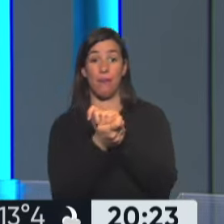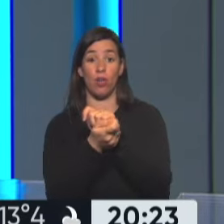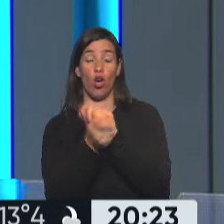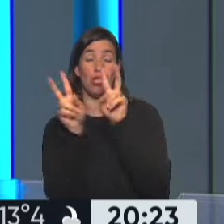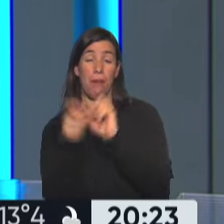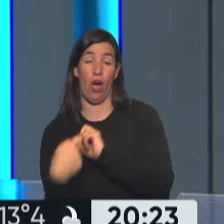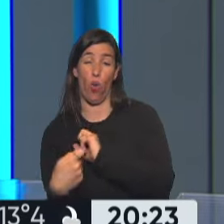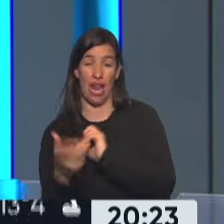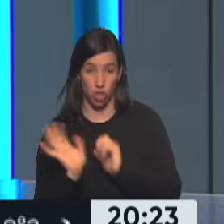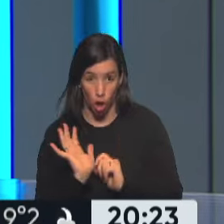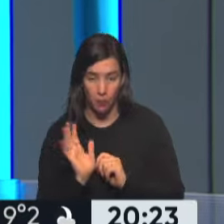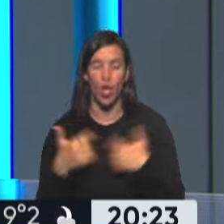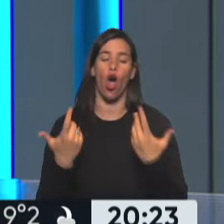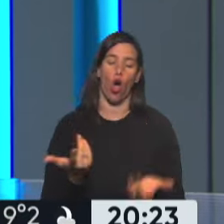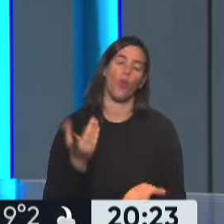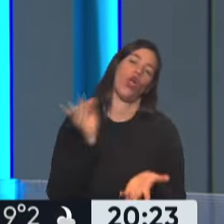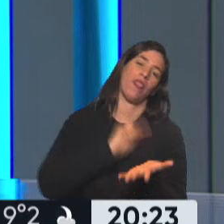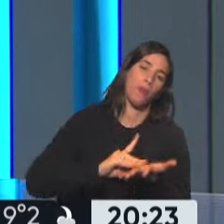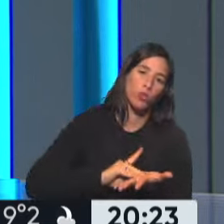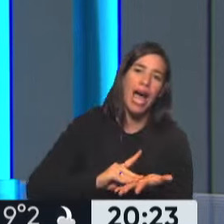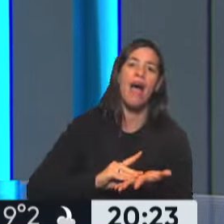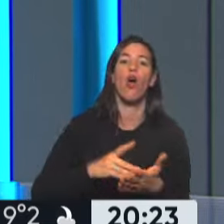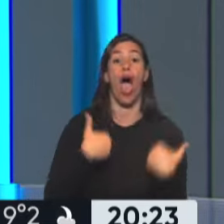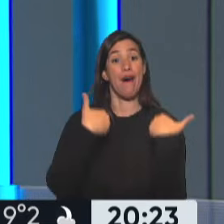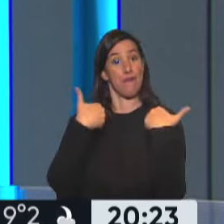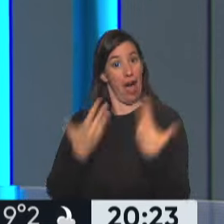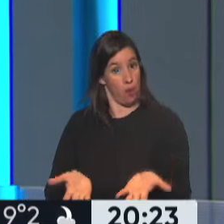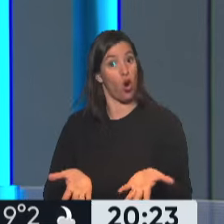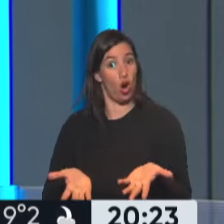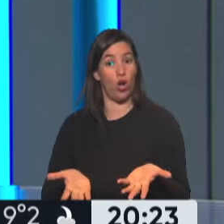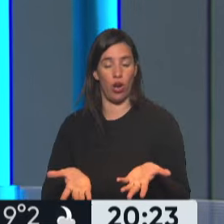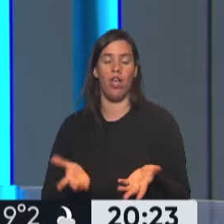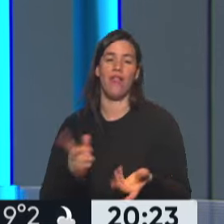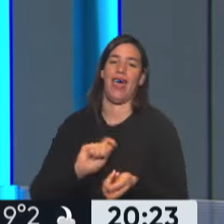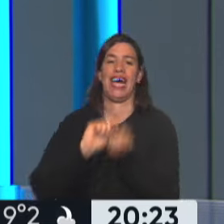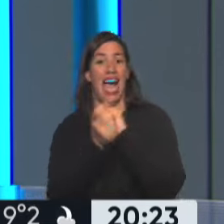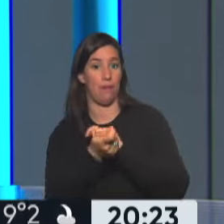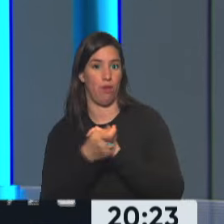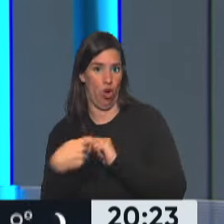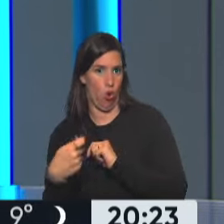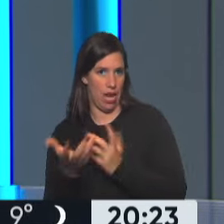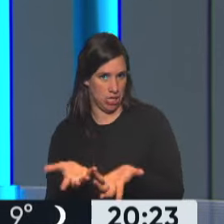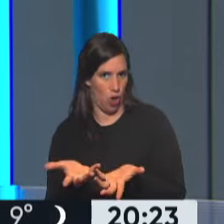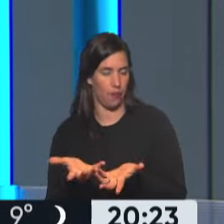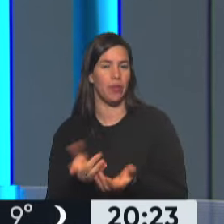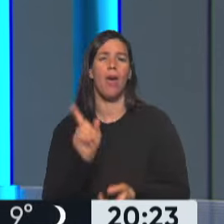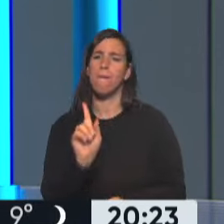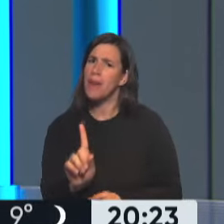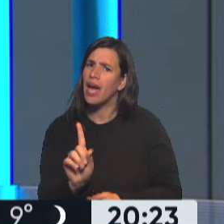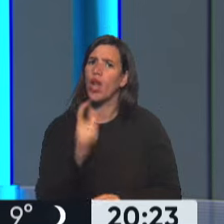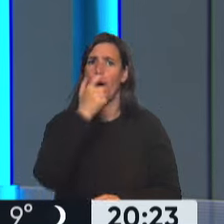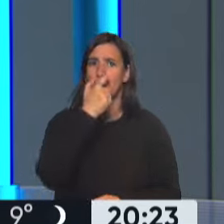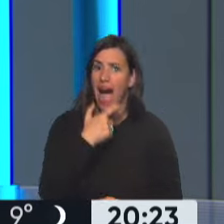los diputados han votado a favor de una nueva fórmula para recomponer esta plata a los jubilados pero Mauricio macri quien